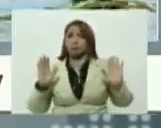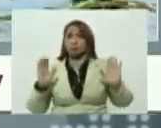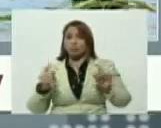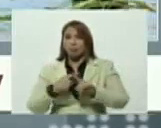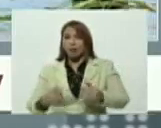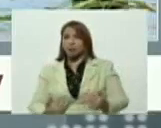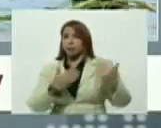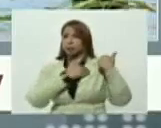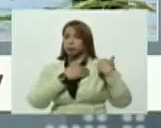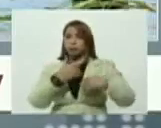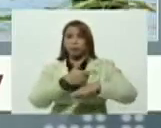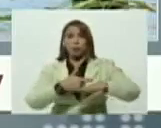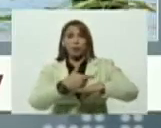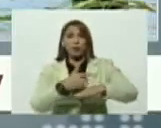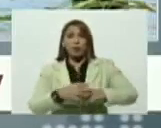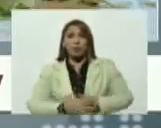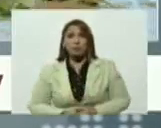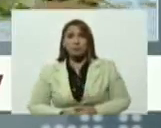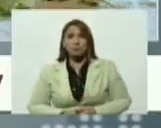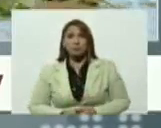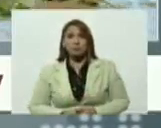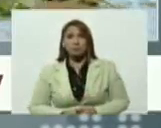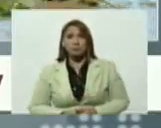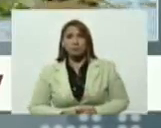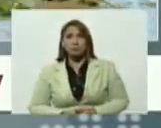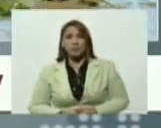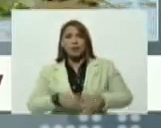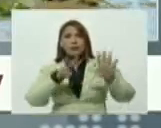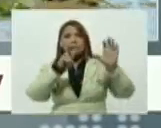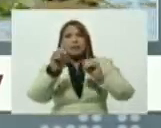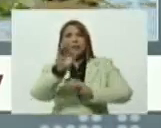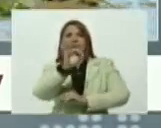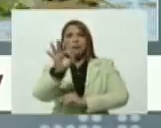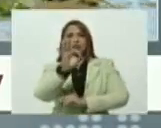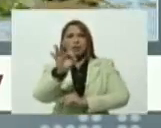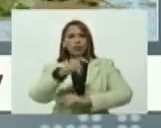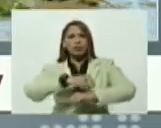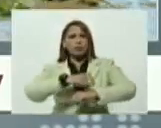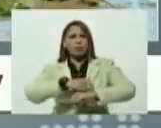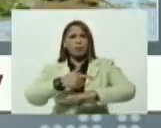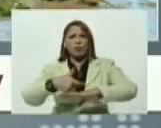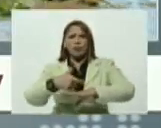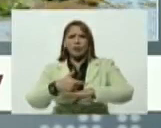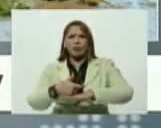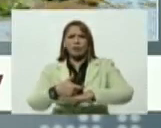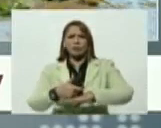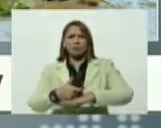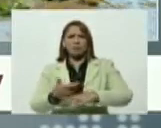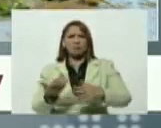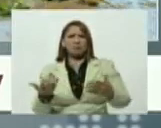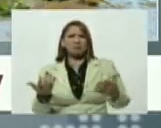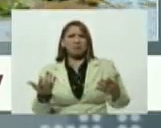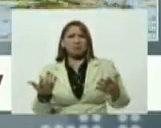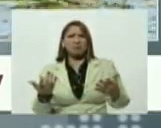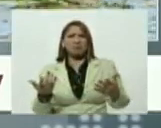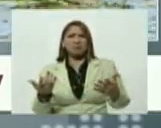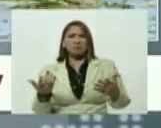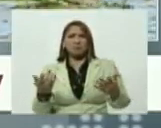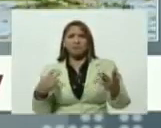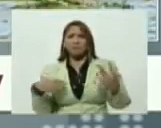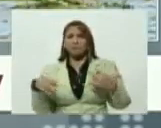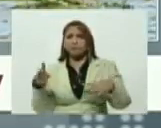gobernador, se la pasa el 70% del tiempo de gobernador, se la ha pasado